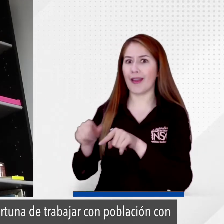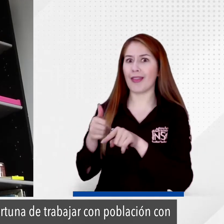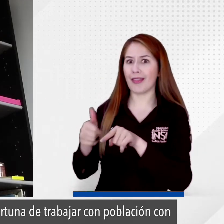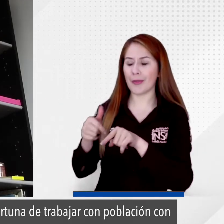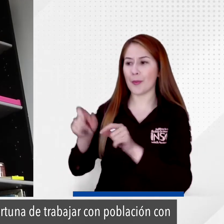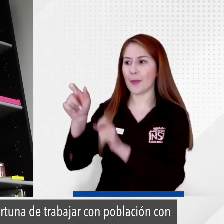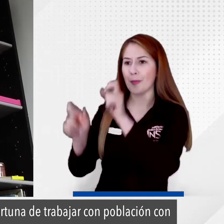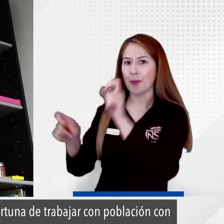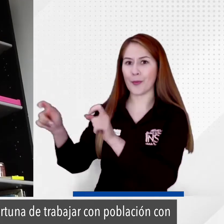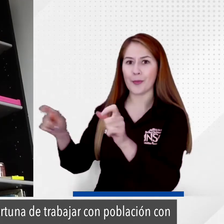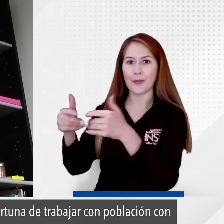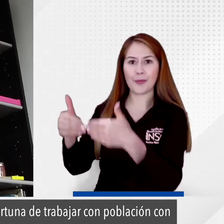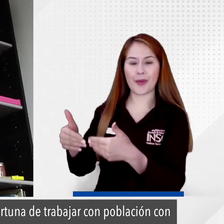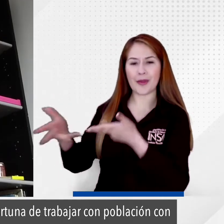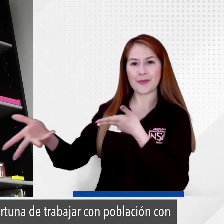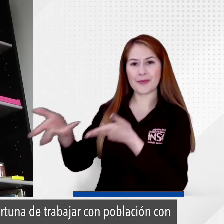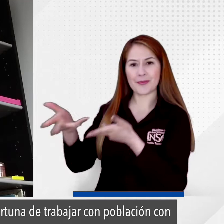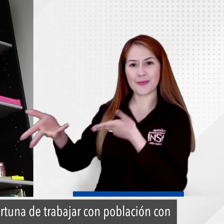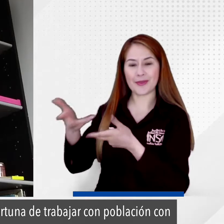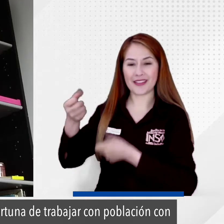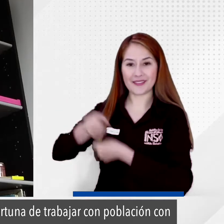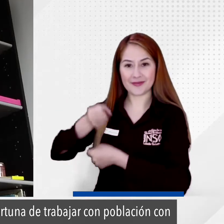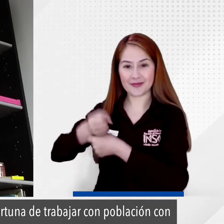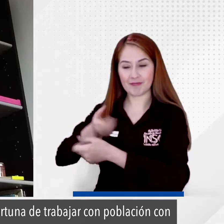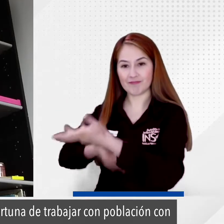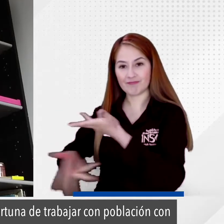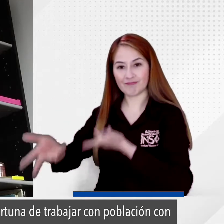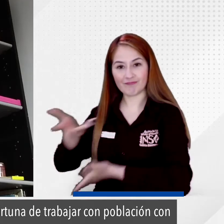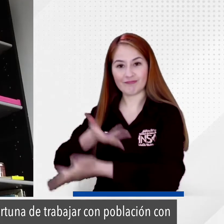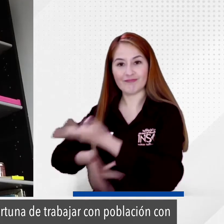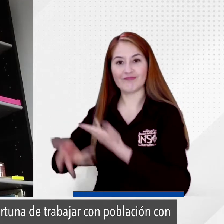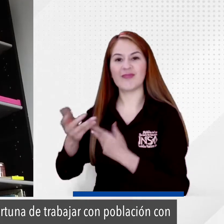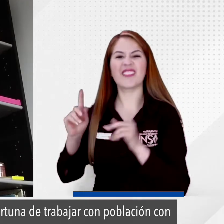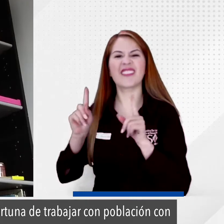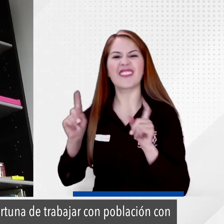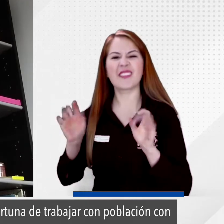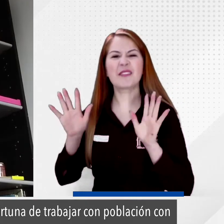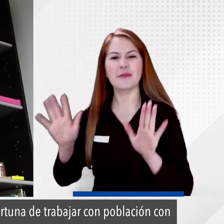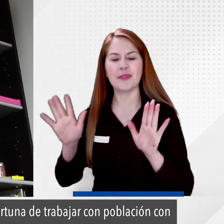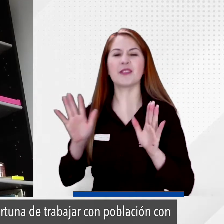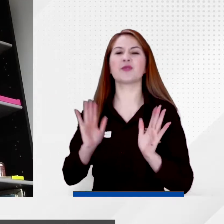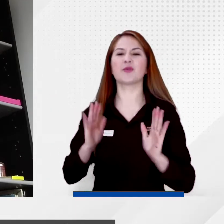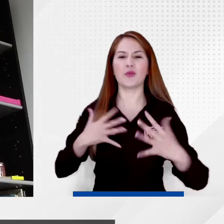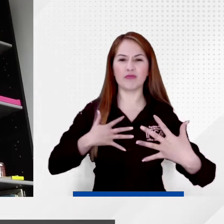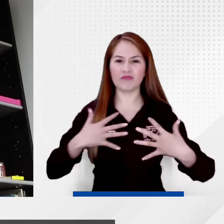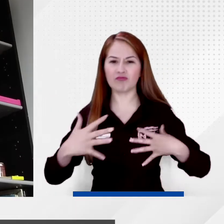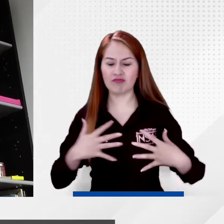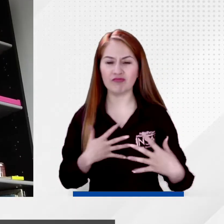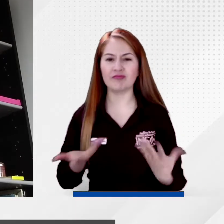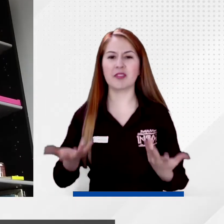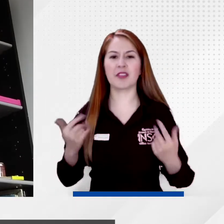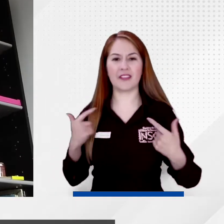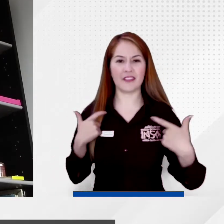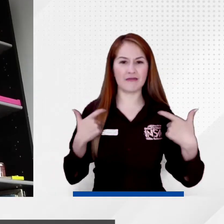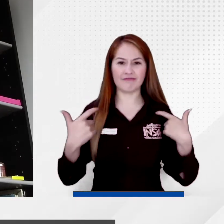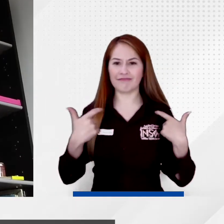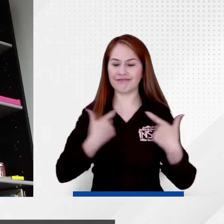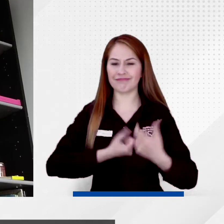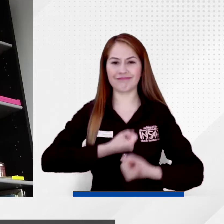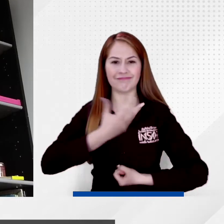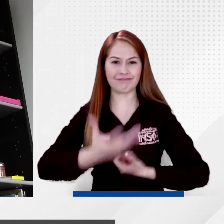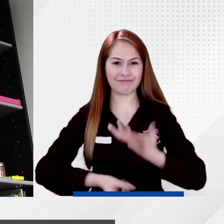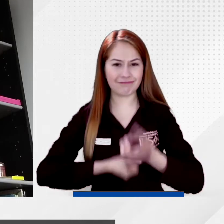con discapacidad, ¿cierto? En el tema de las artes escénicas, de la expresión corporal, ¿cierto?